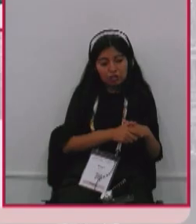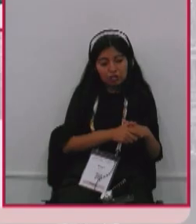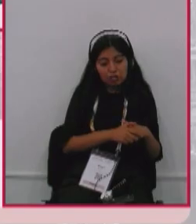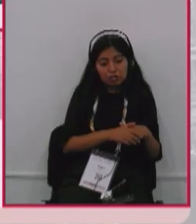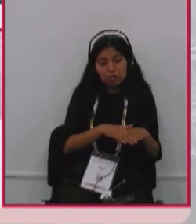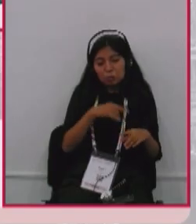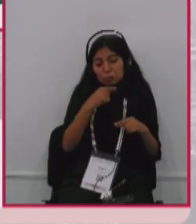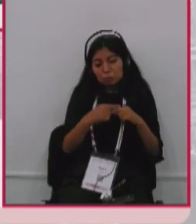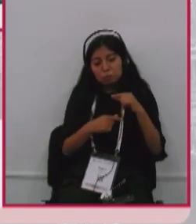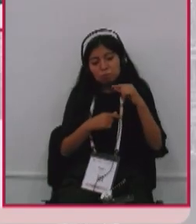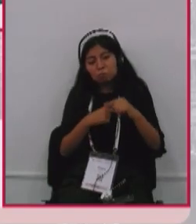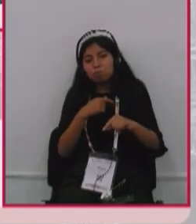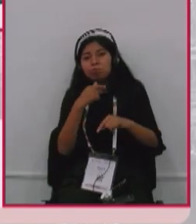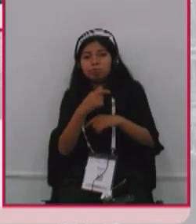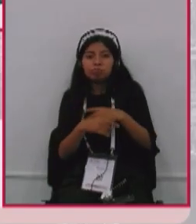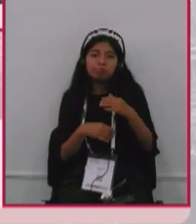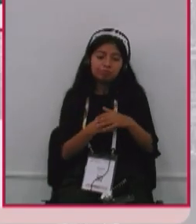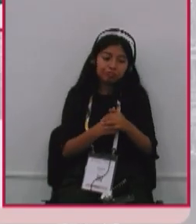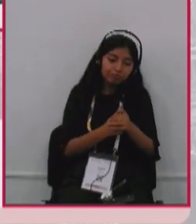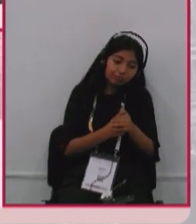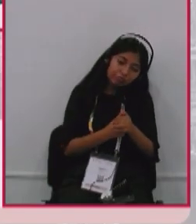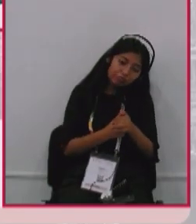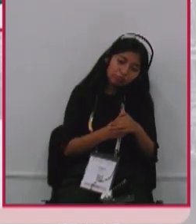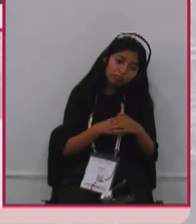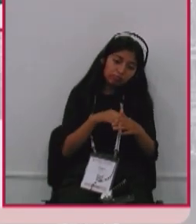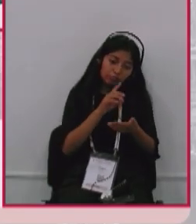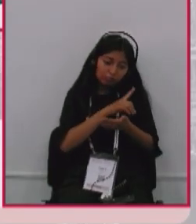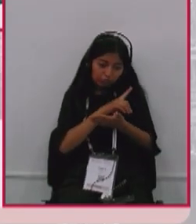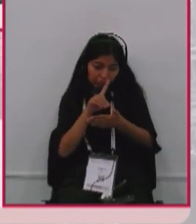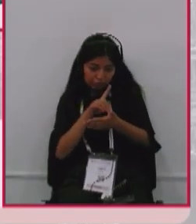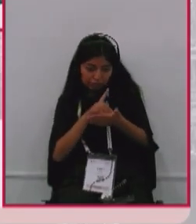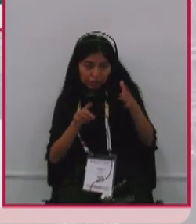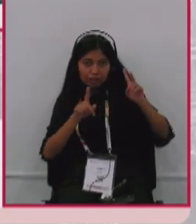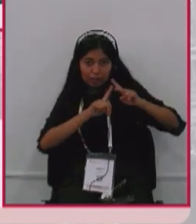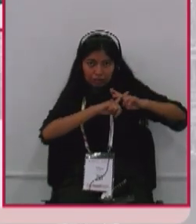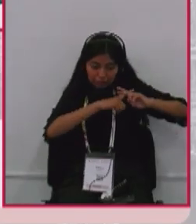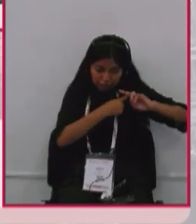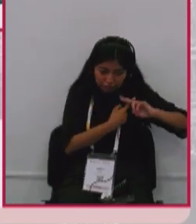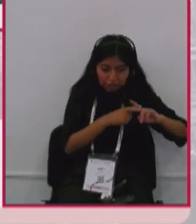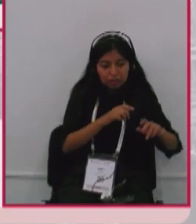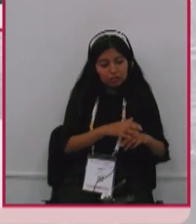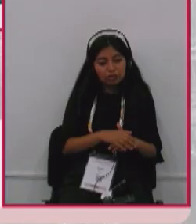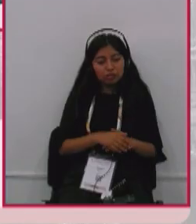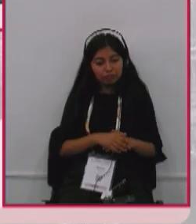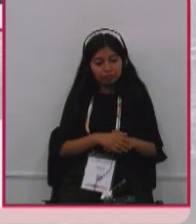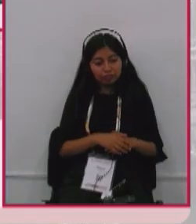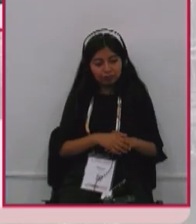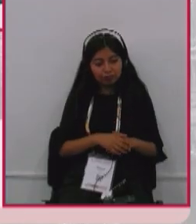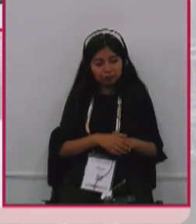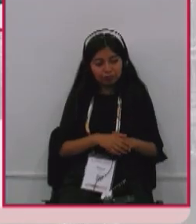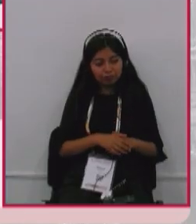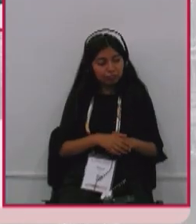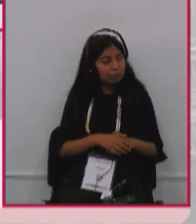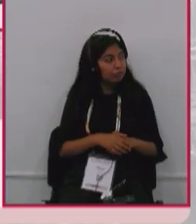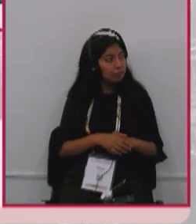Y así fue como empezamos a hacer los diseños iniciales del injection leaching.